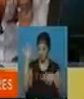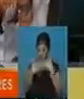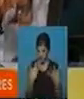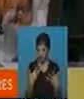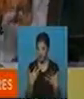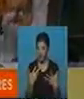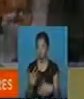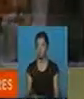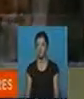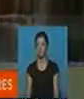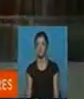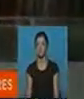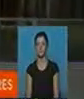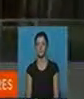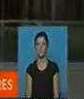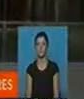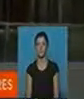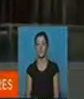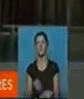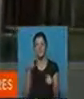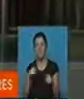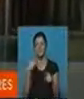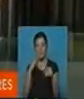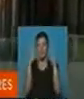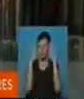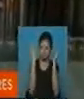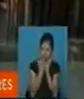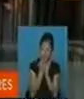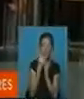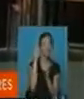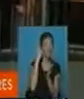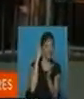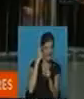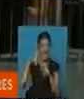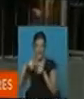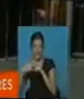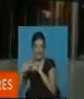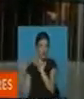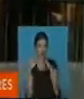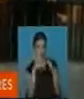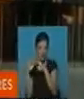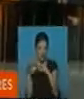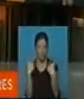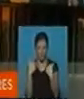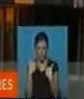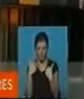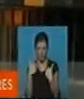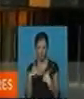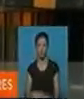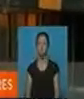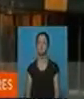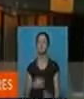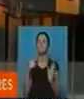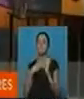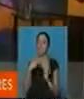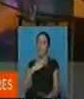Entonces hay algo en la cual hay que mezclar psiquiatría y tecnología, por así decirlo, pero yo sí no llamaría